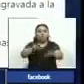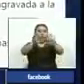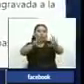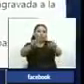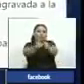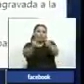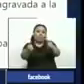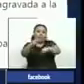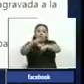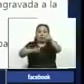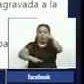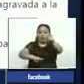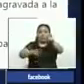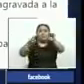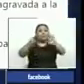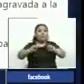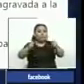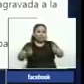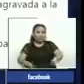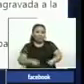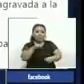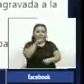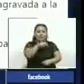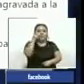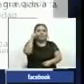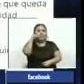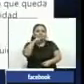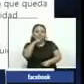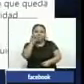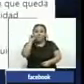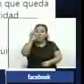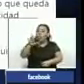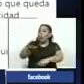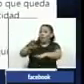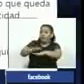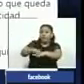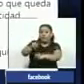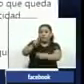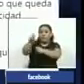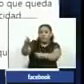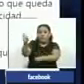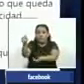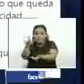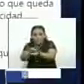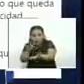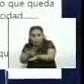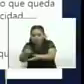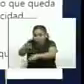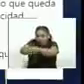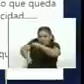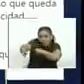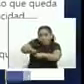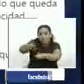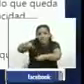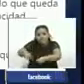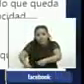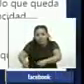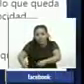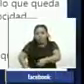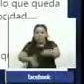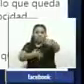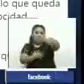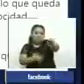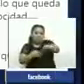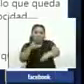de dólares. El gobierno de Bukele denunció por tráfico de armas, estafa, evasión fiscal, cohecho, falsedad